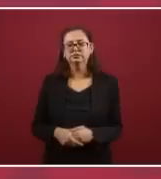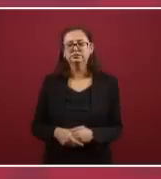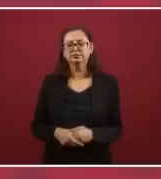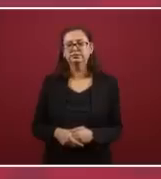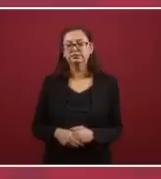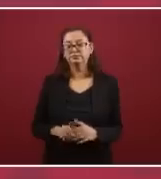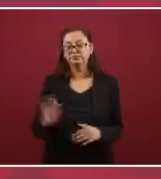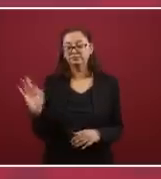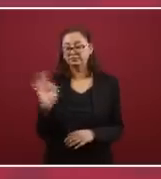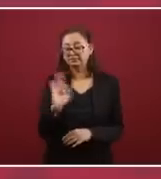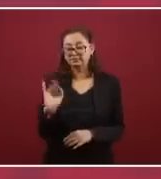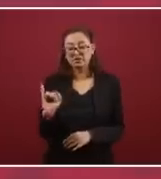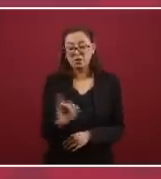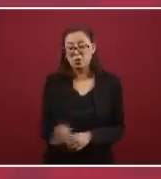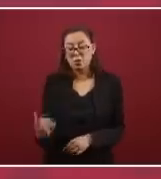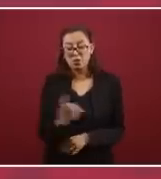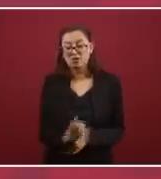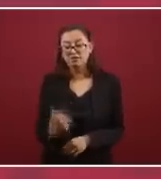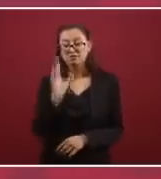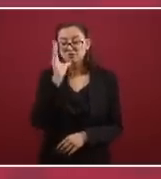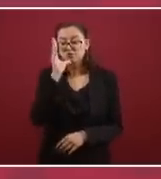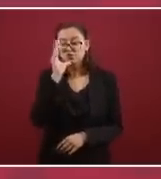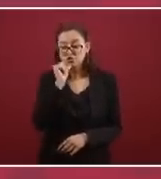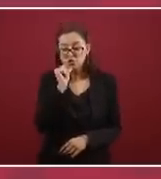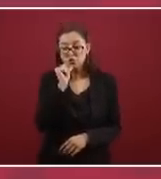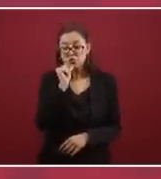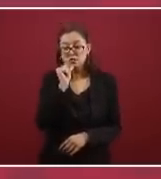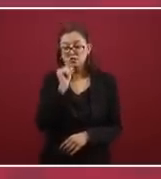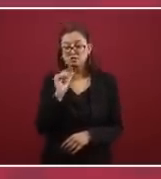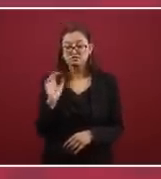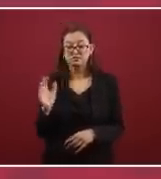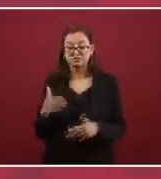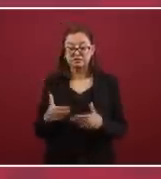tarda, no quiero decir se traba,